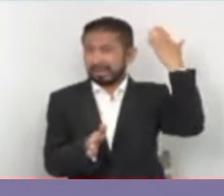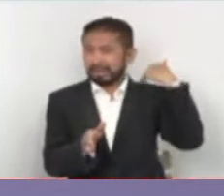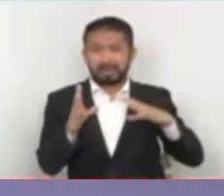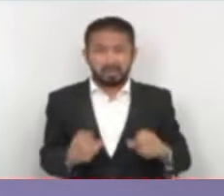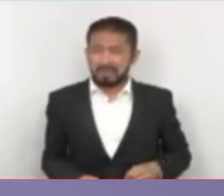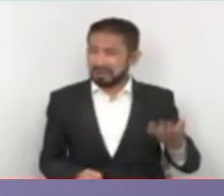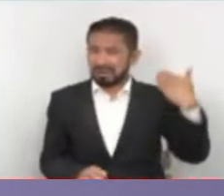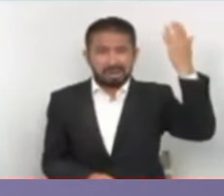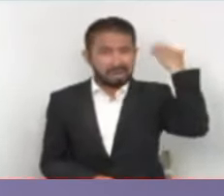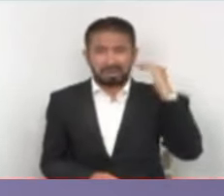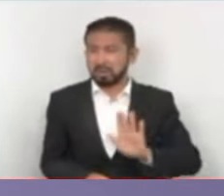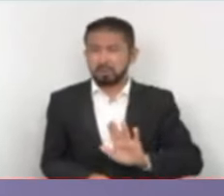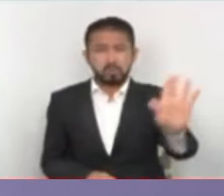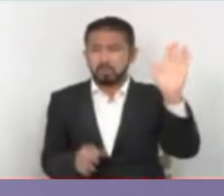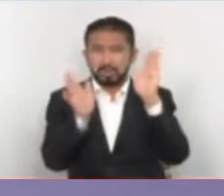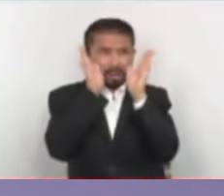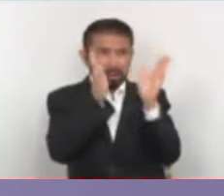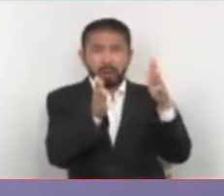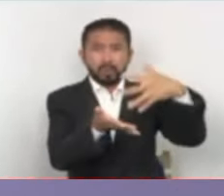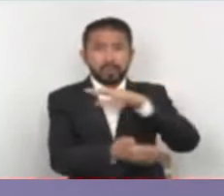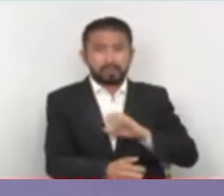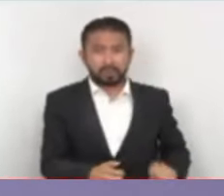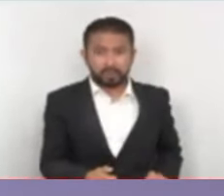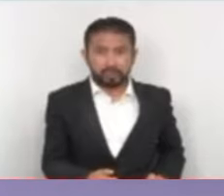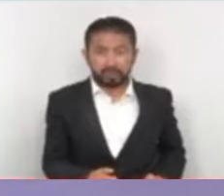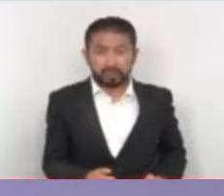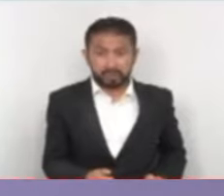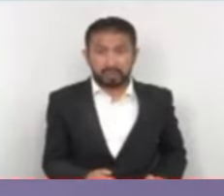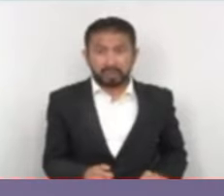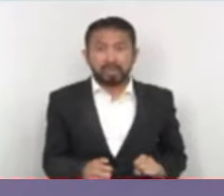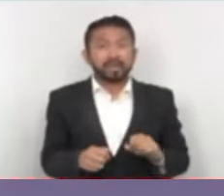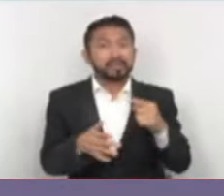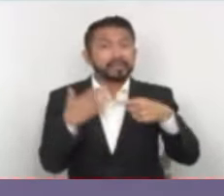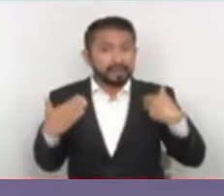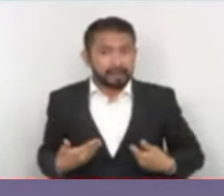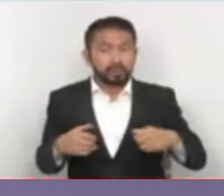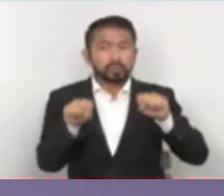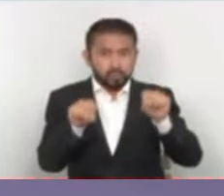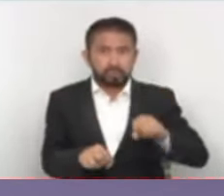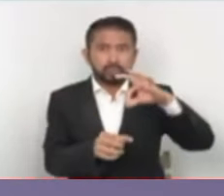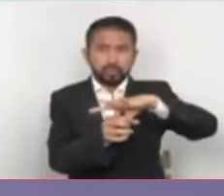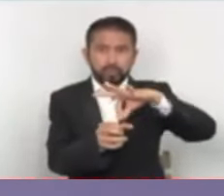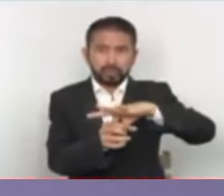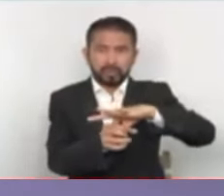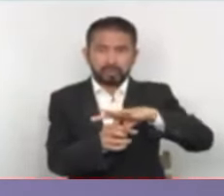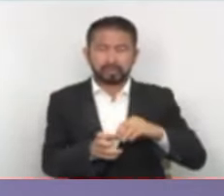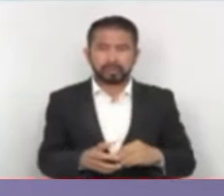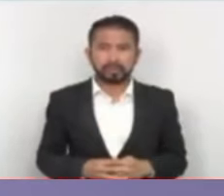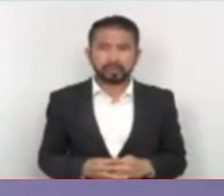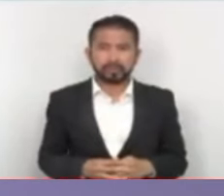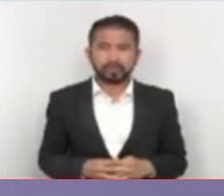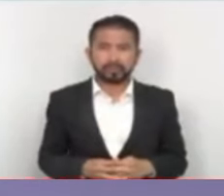anteriores siempre le negaron a la diáspora: el derecho a poder participar con su voto activo.